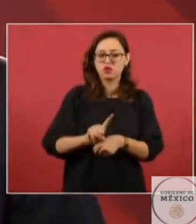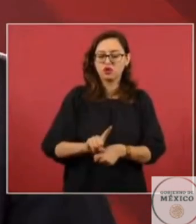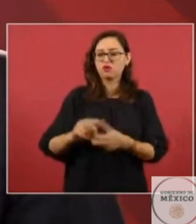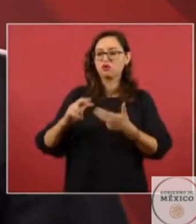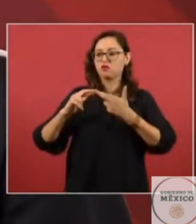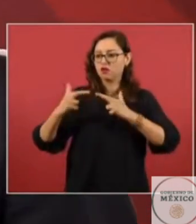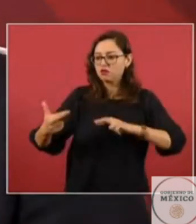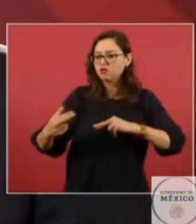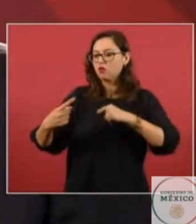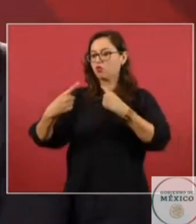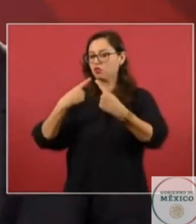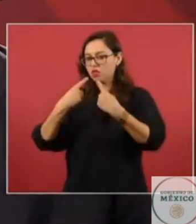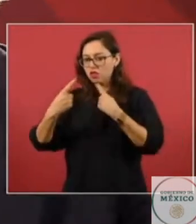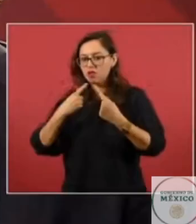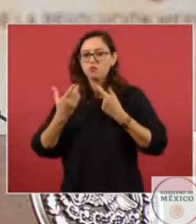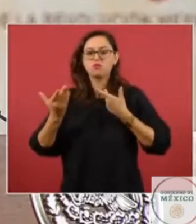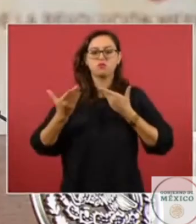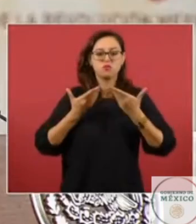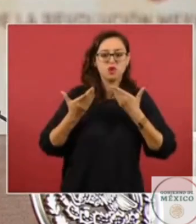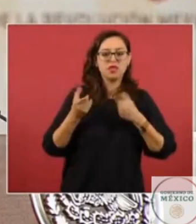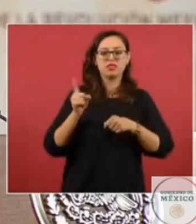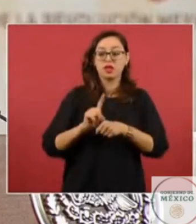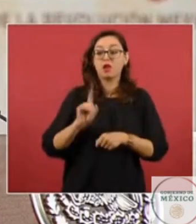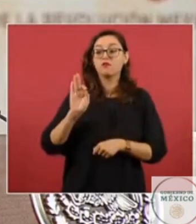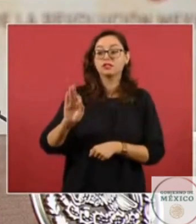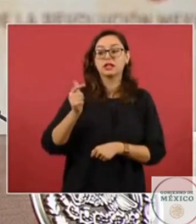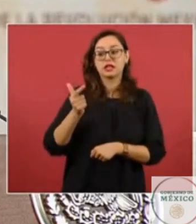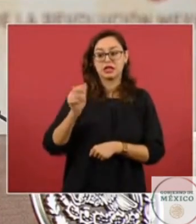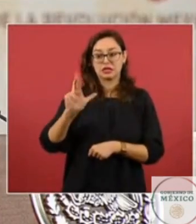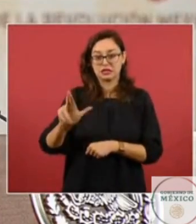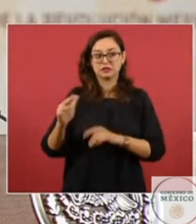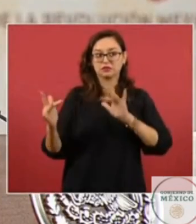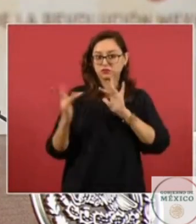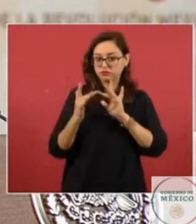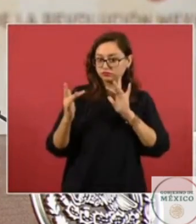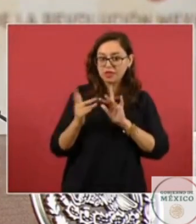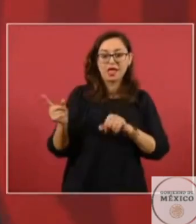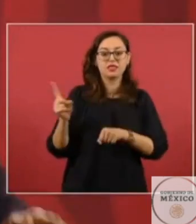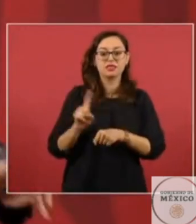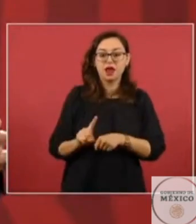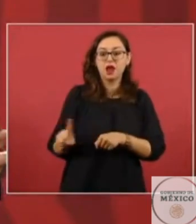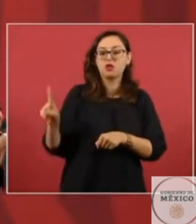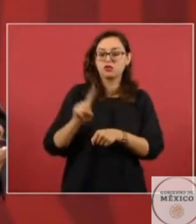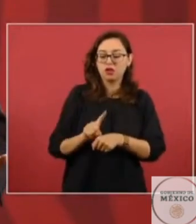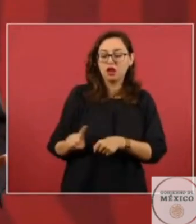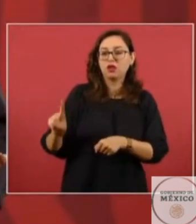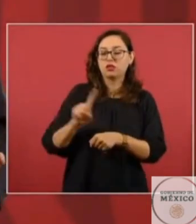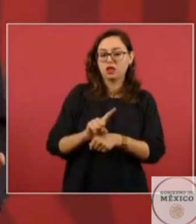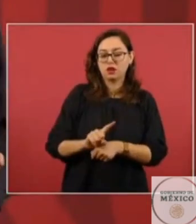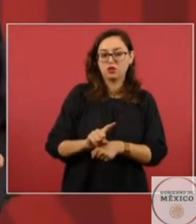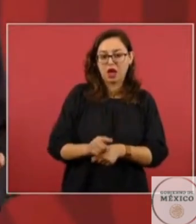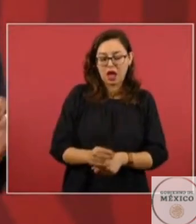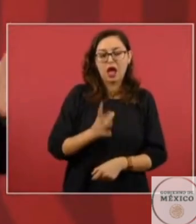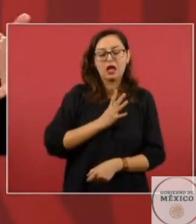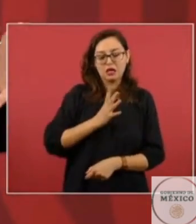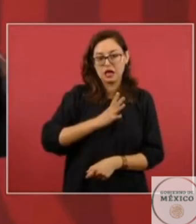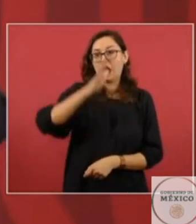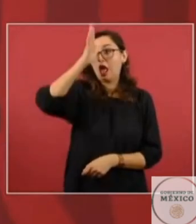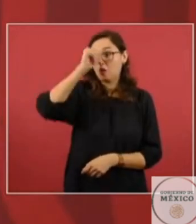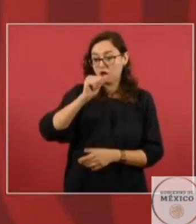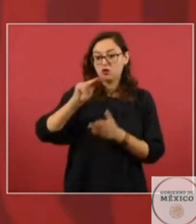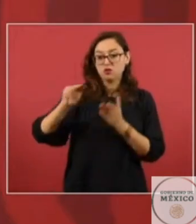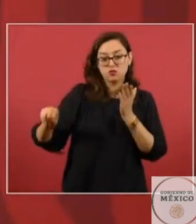ayudamos con productos de inteligencia para que ellos lleven a cabo sus investigaciones con mayor facilidad, porque